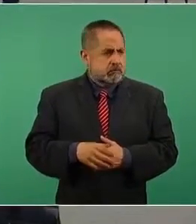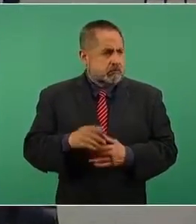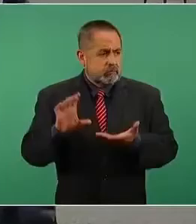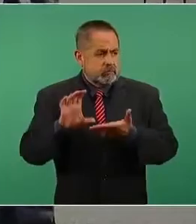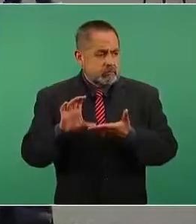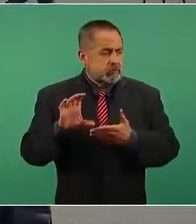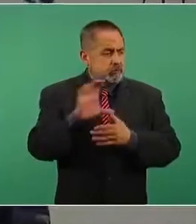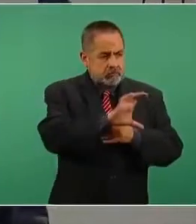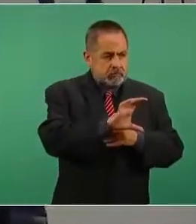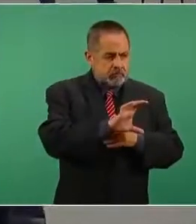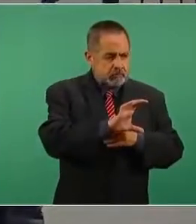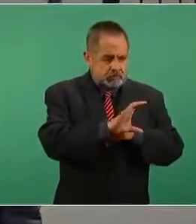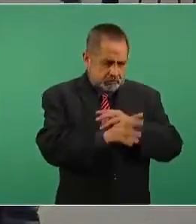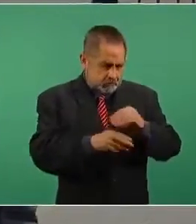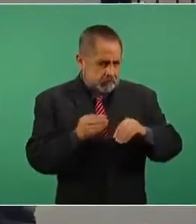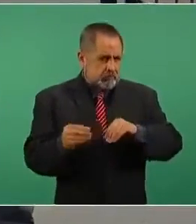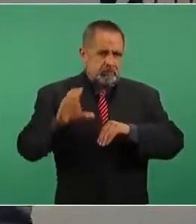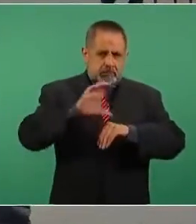subsidio